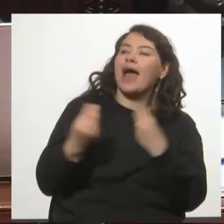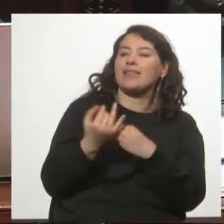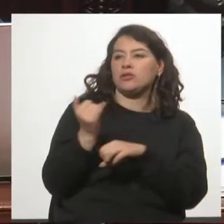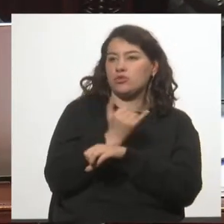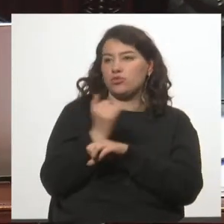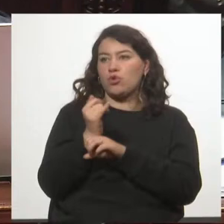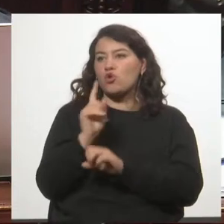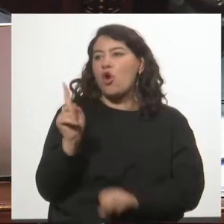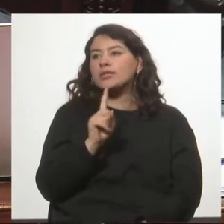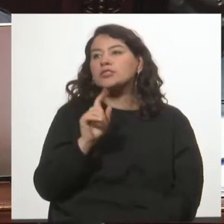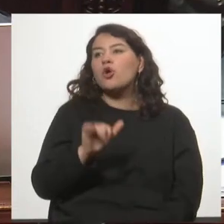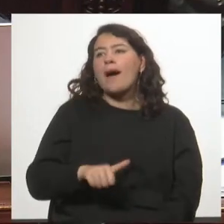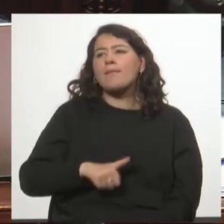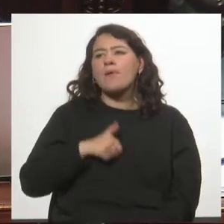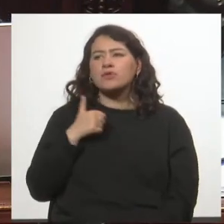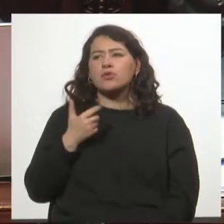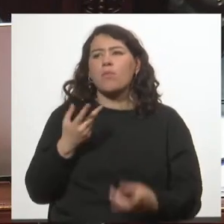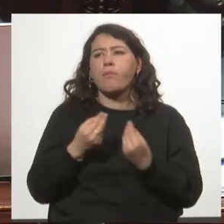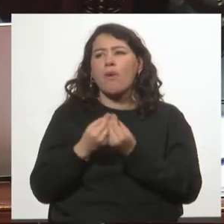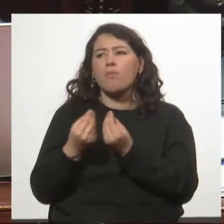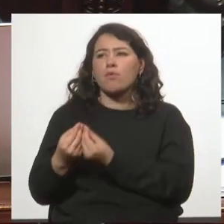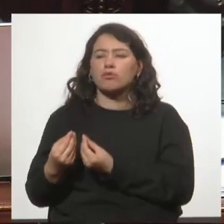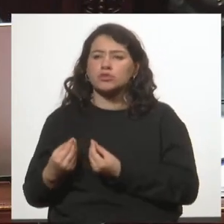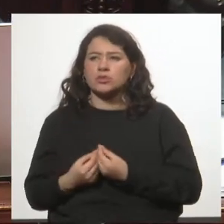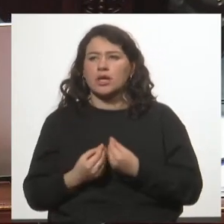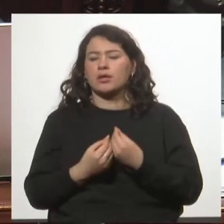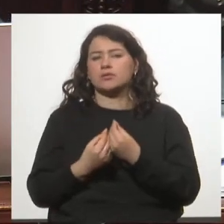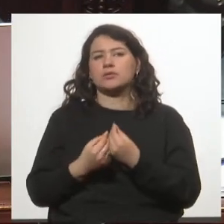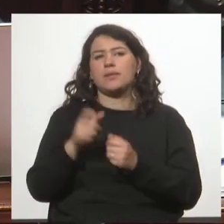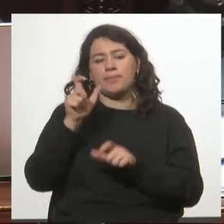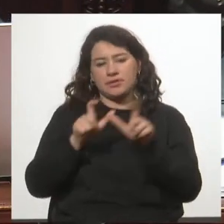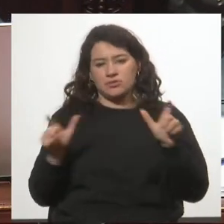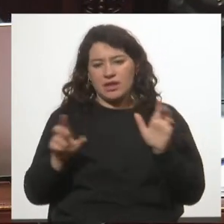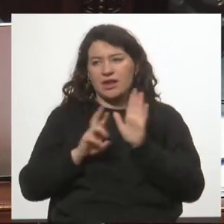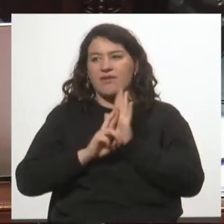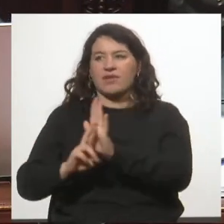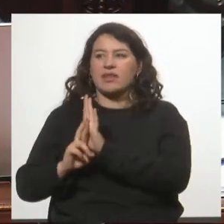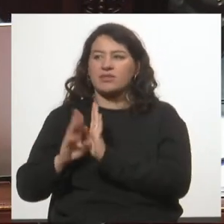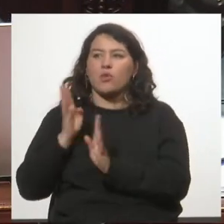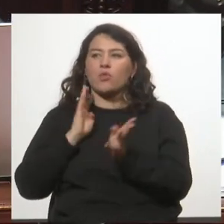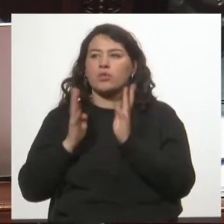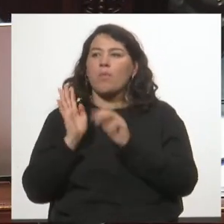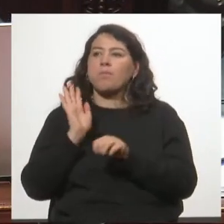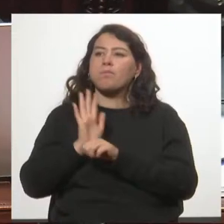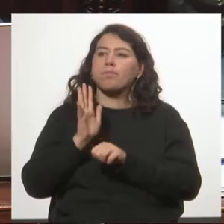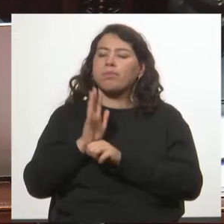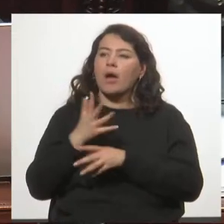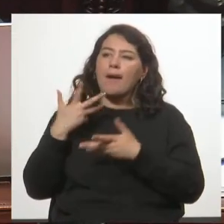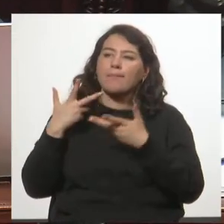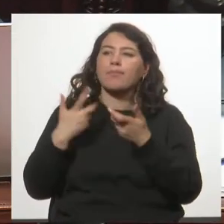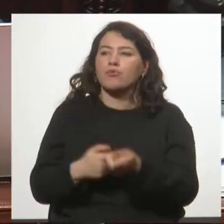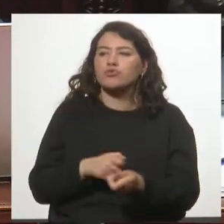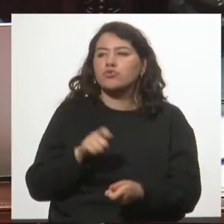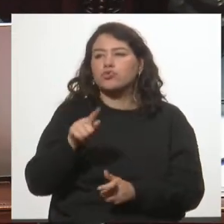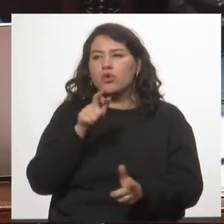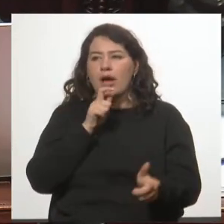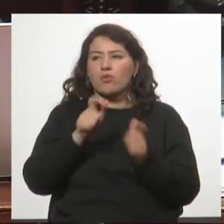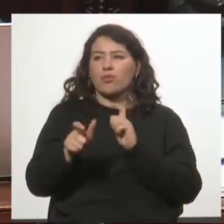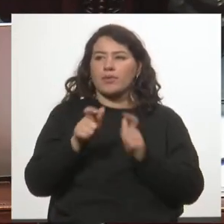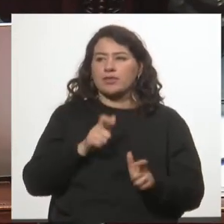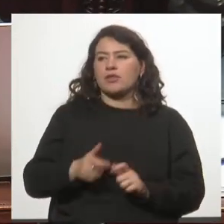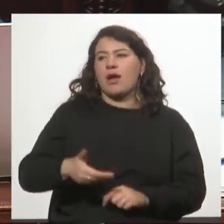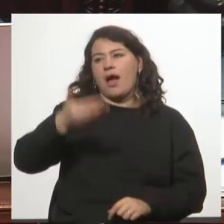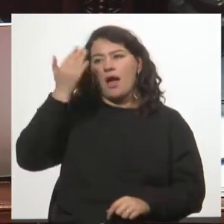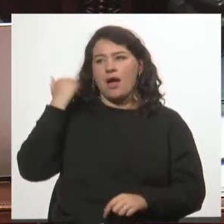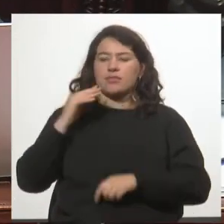era fue fue utilizado por varios referentes jurídicos como respaldo también de sus argumentaciones en su